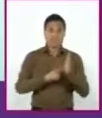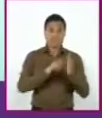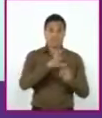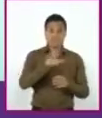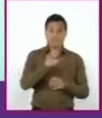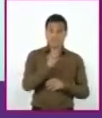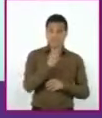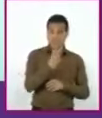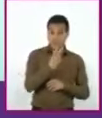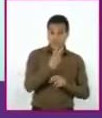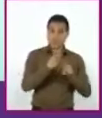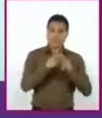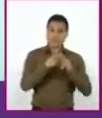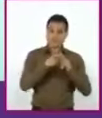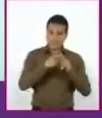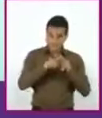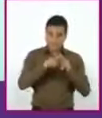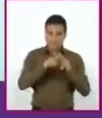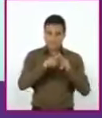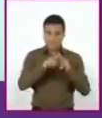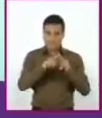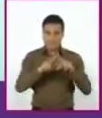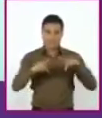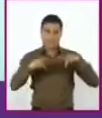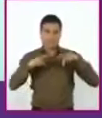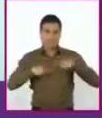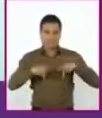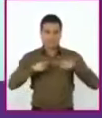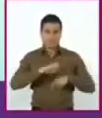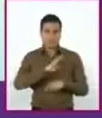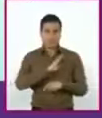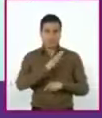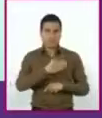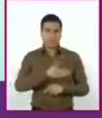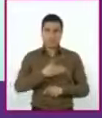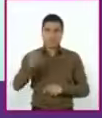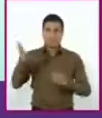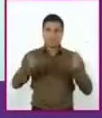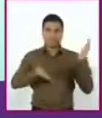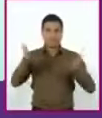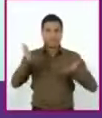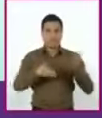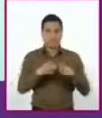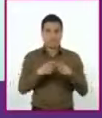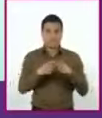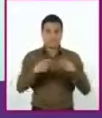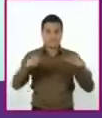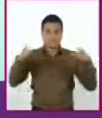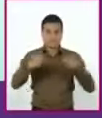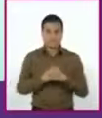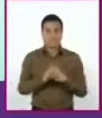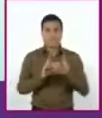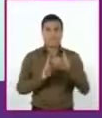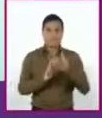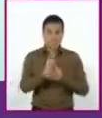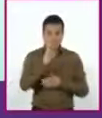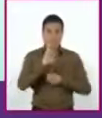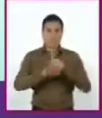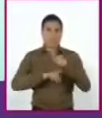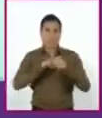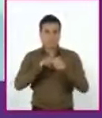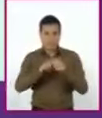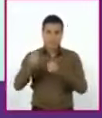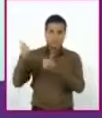1522 comienza la llegada de pobladores españoles y el traslado de animales y plantas, así como la extensión